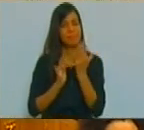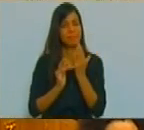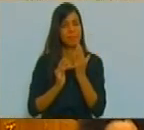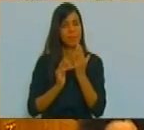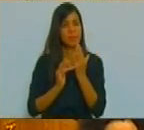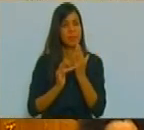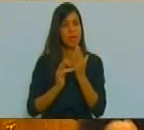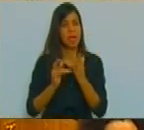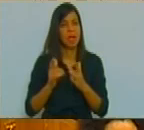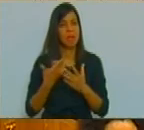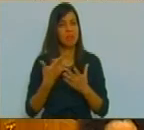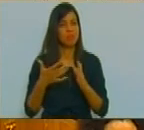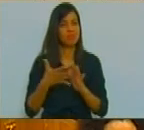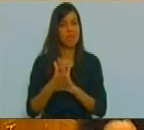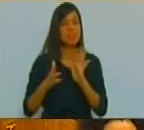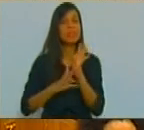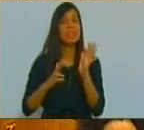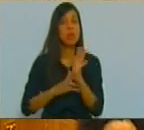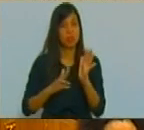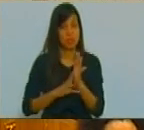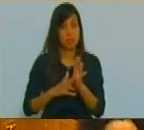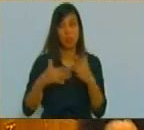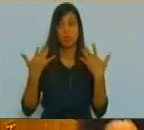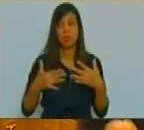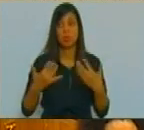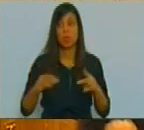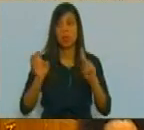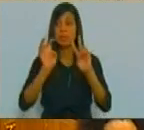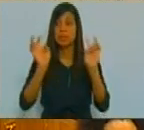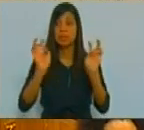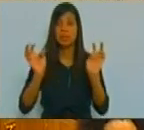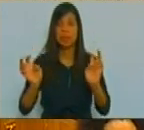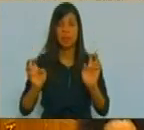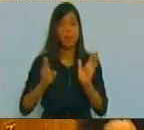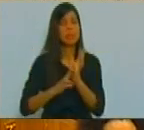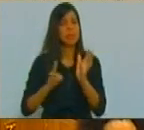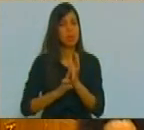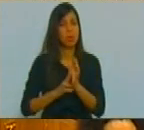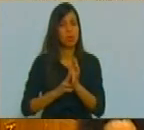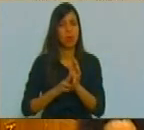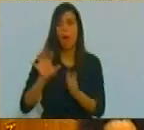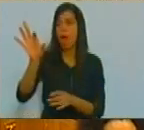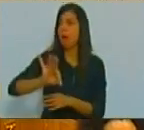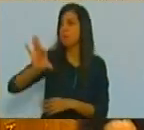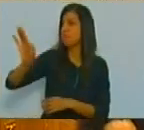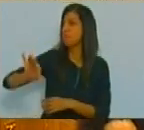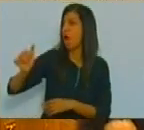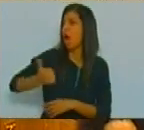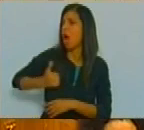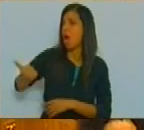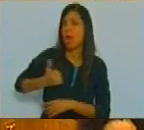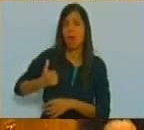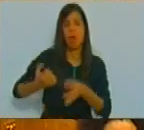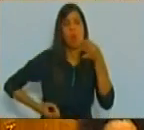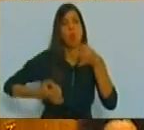descargo es un tema de seguridad de estado tu no nombres a cualquiera como juez